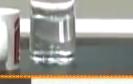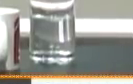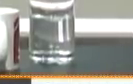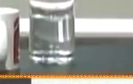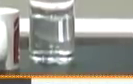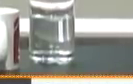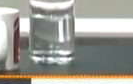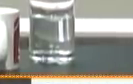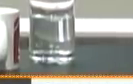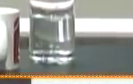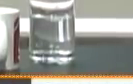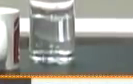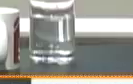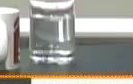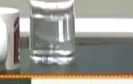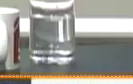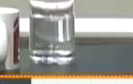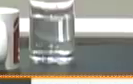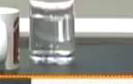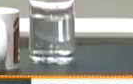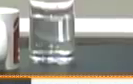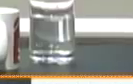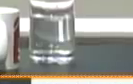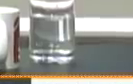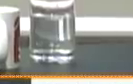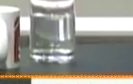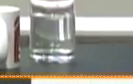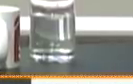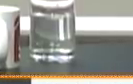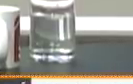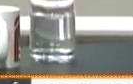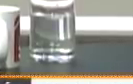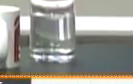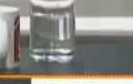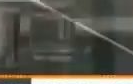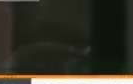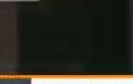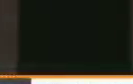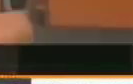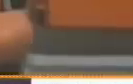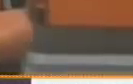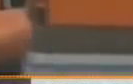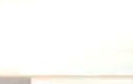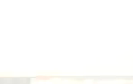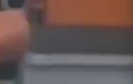los anuncios del presidente de la República. Chau, nos vemos el próximo lunes, cuídense mucho.